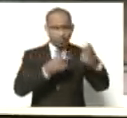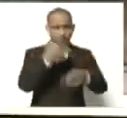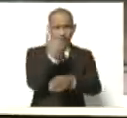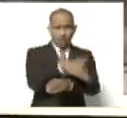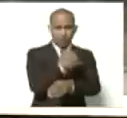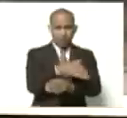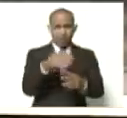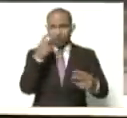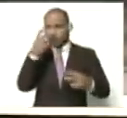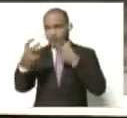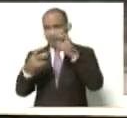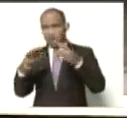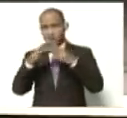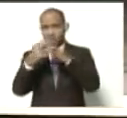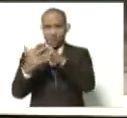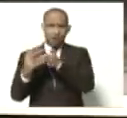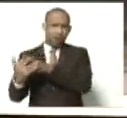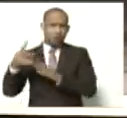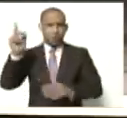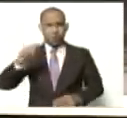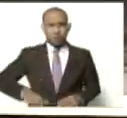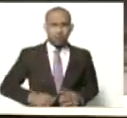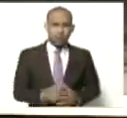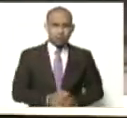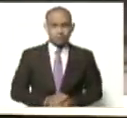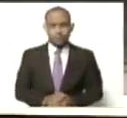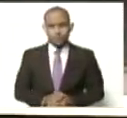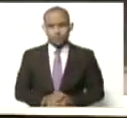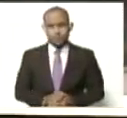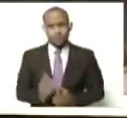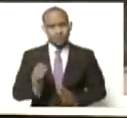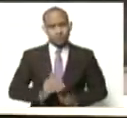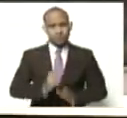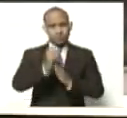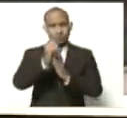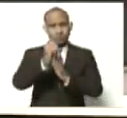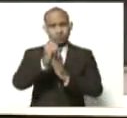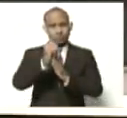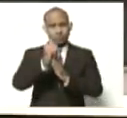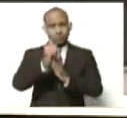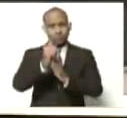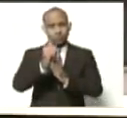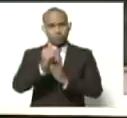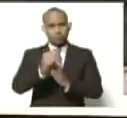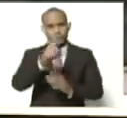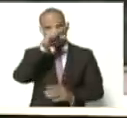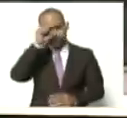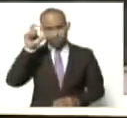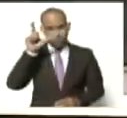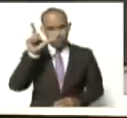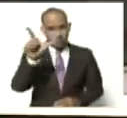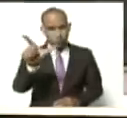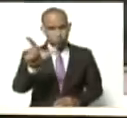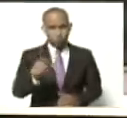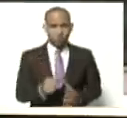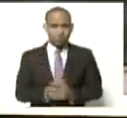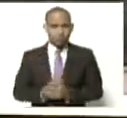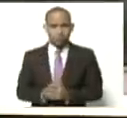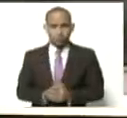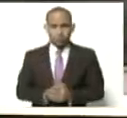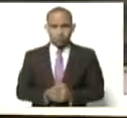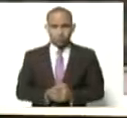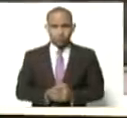calle. Y además, bueno, en la dirección nacional del Partido Socialista Unido de Venezuela, es